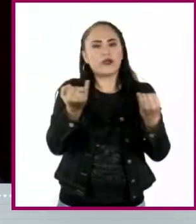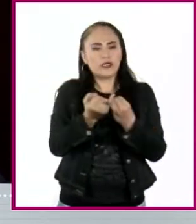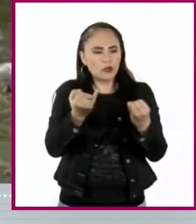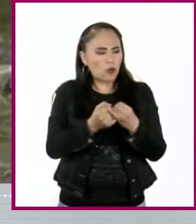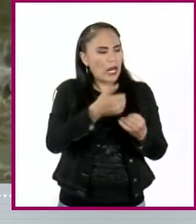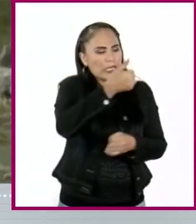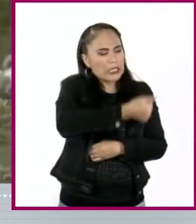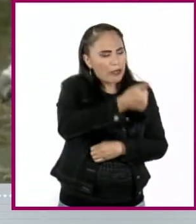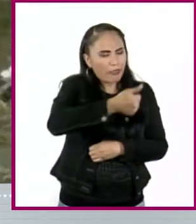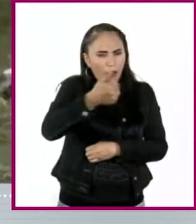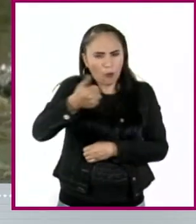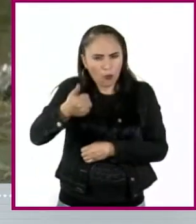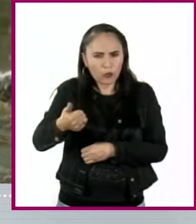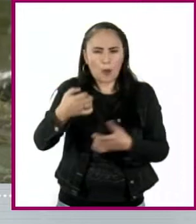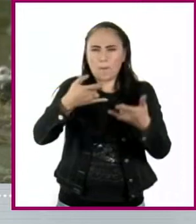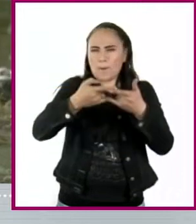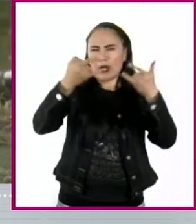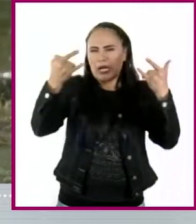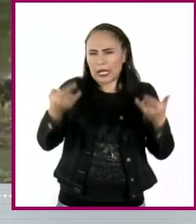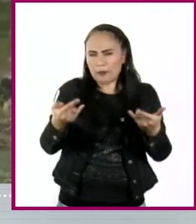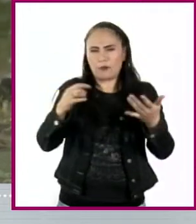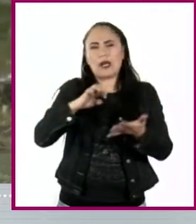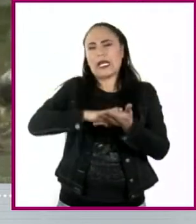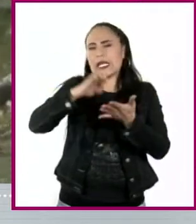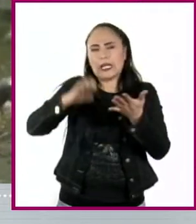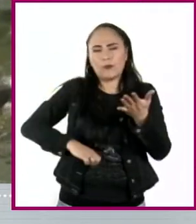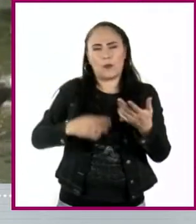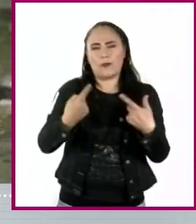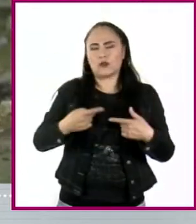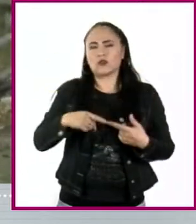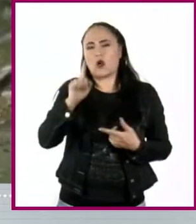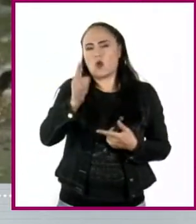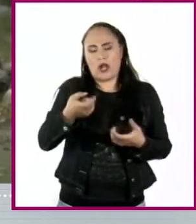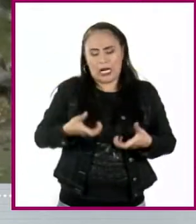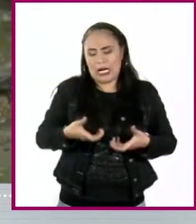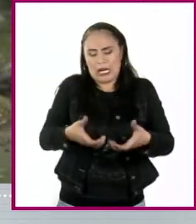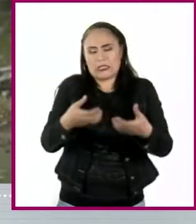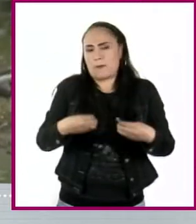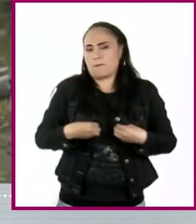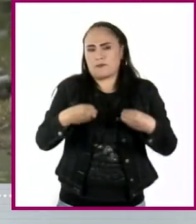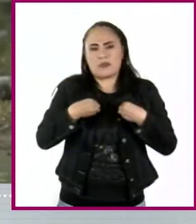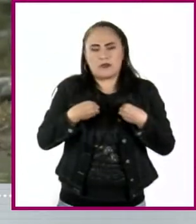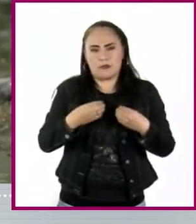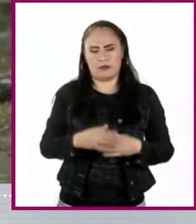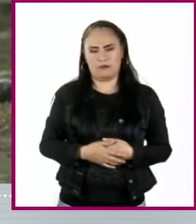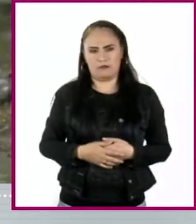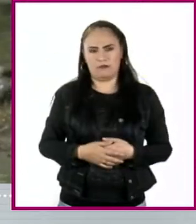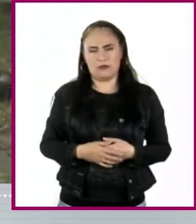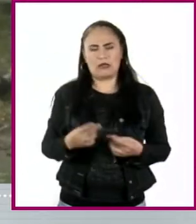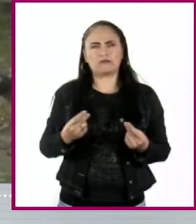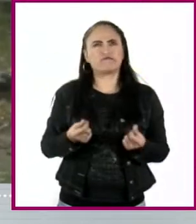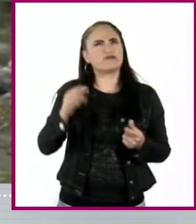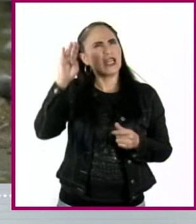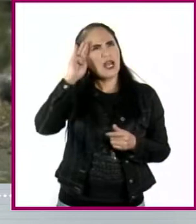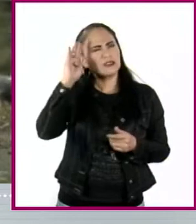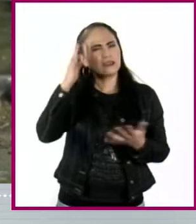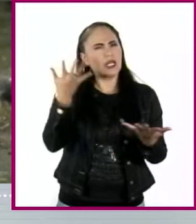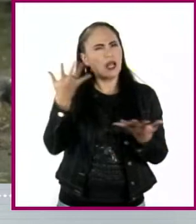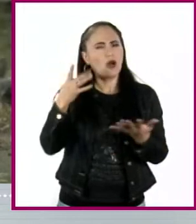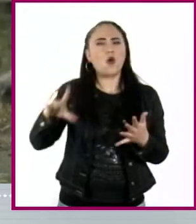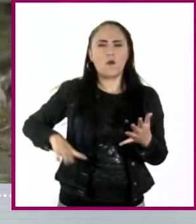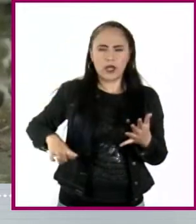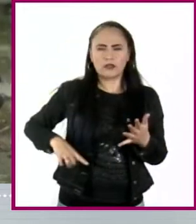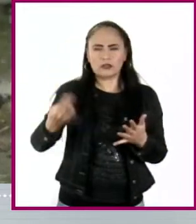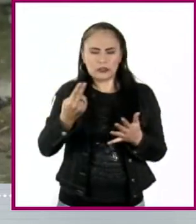en concreto. Pongamos el ejemplo de una persona en situación de calle, que lo más inmediato es el que tenga apoyo y